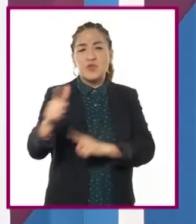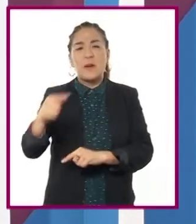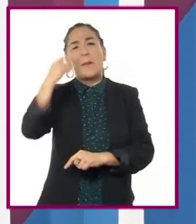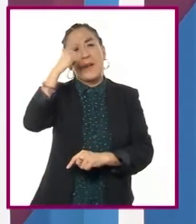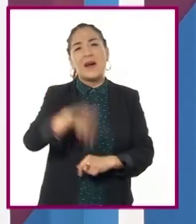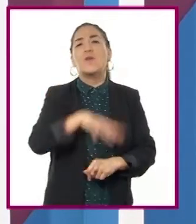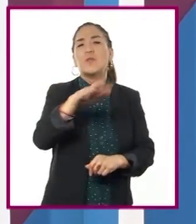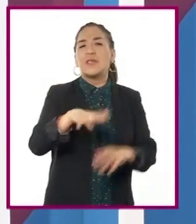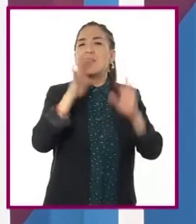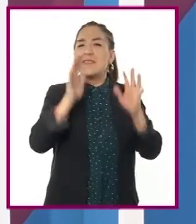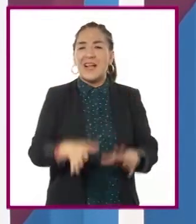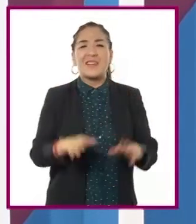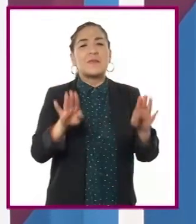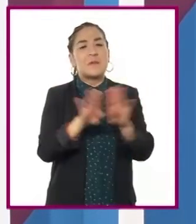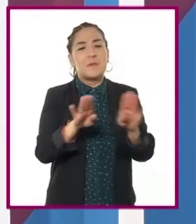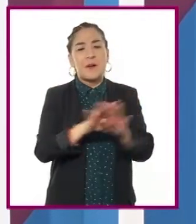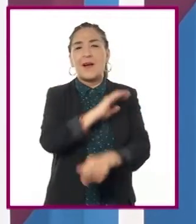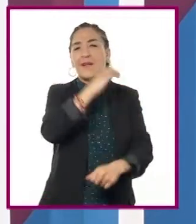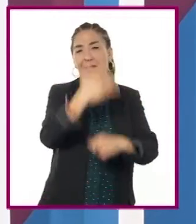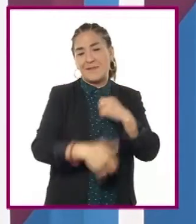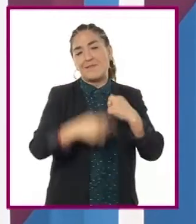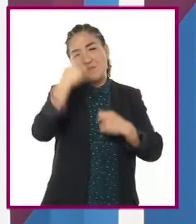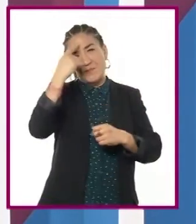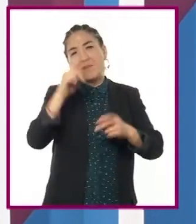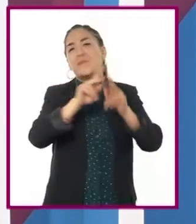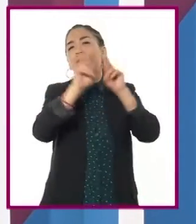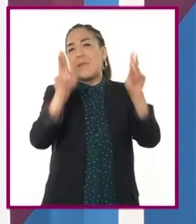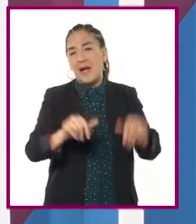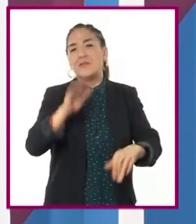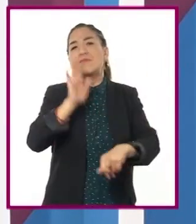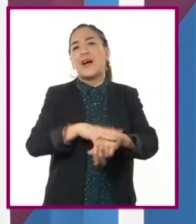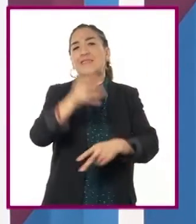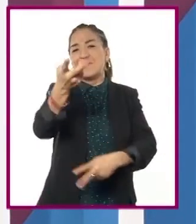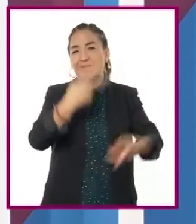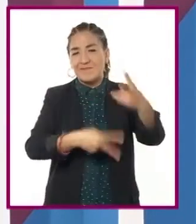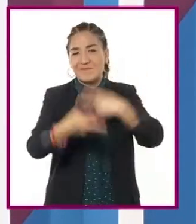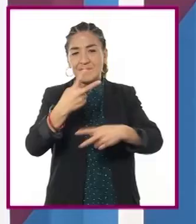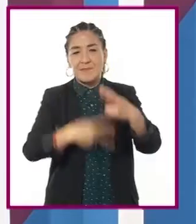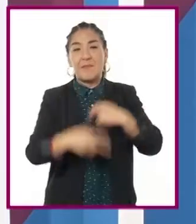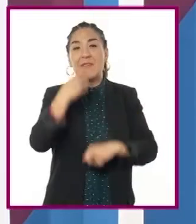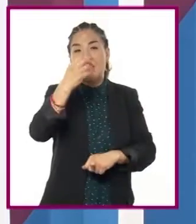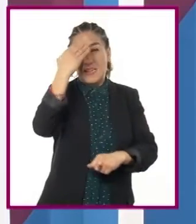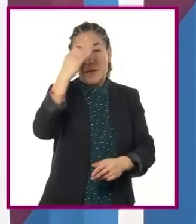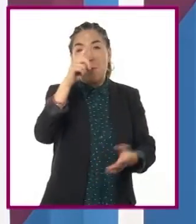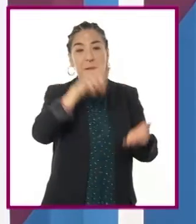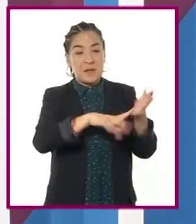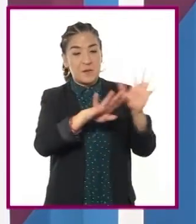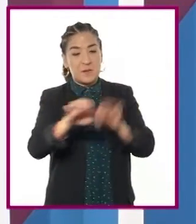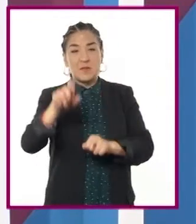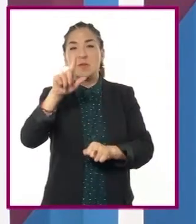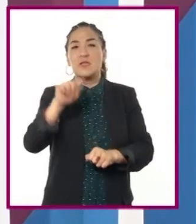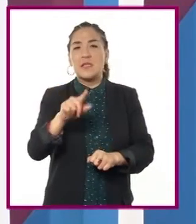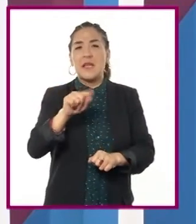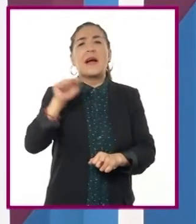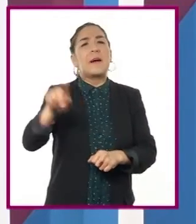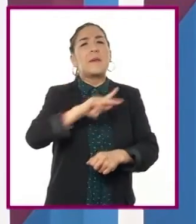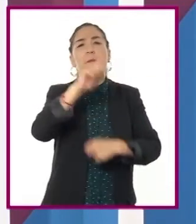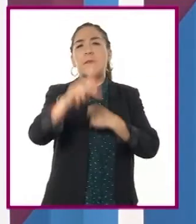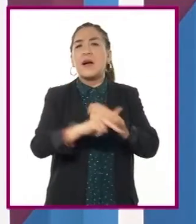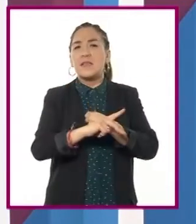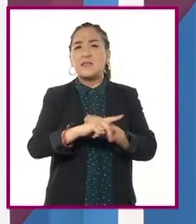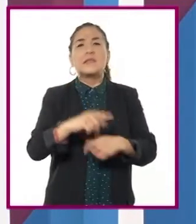así lograr una coexistencia más pacífica. En la década de 1970, los países